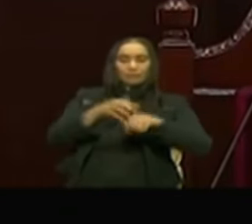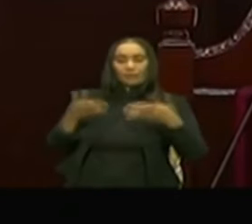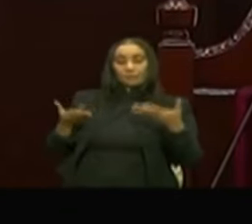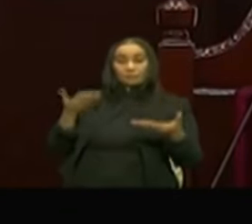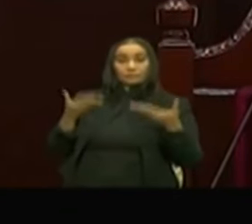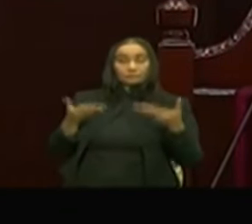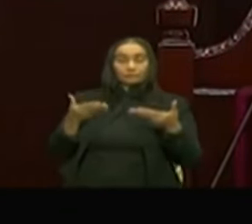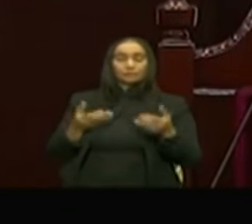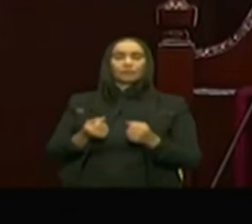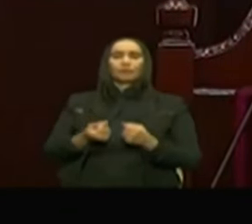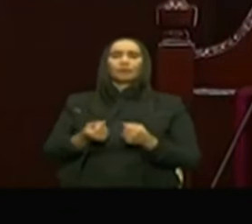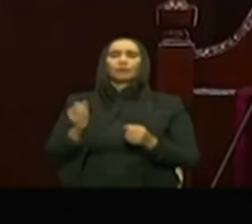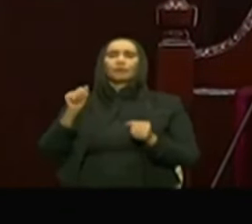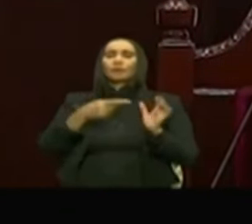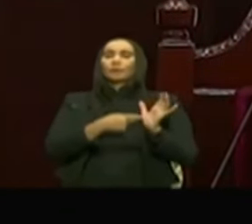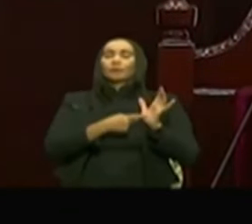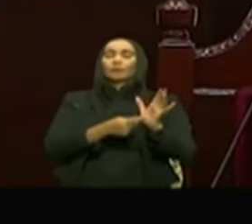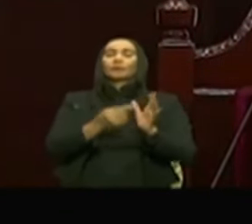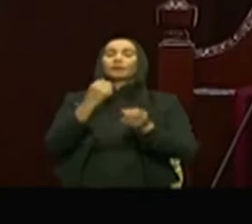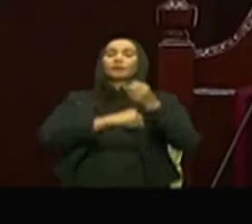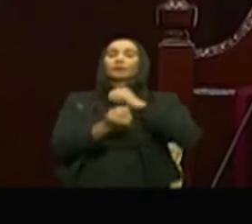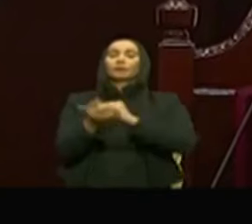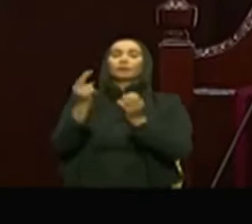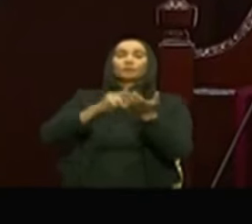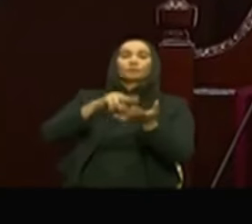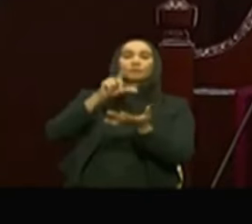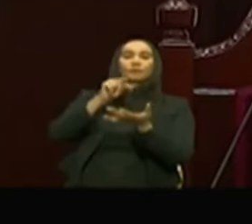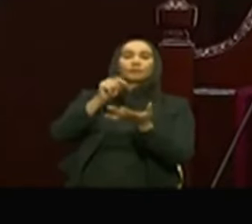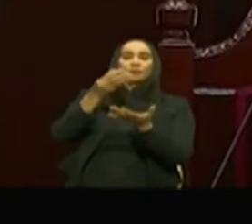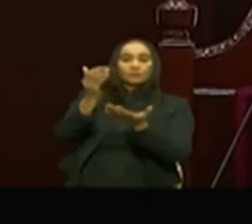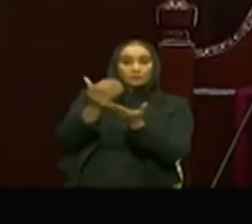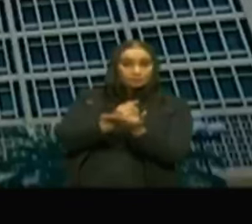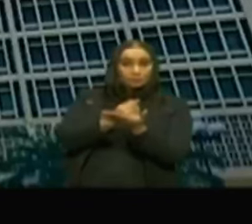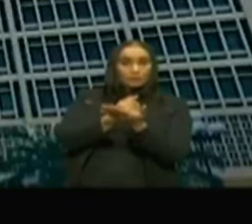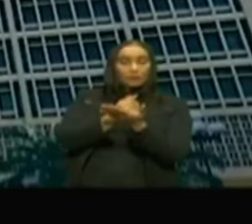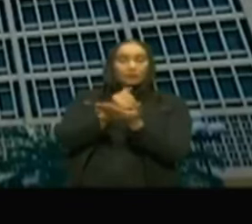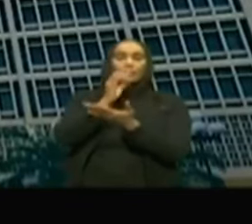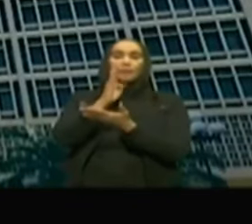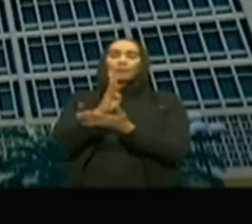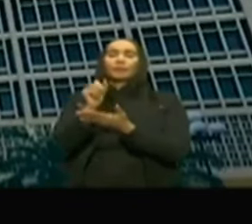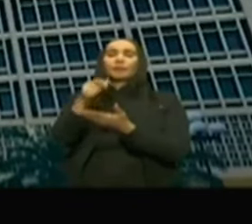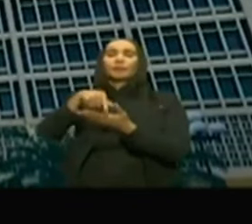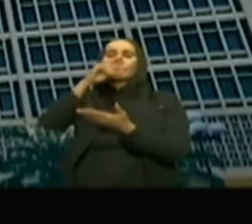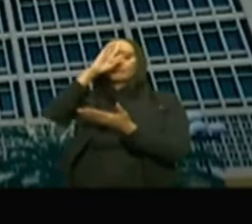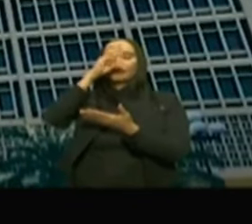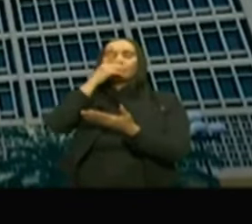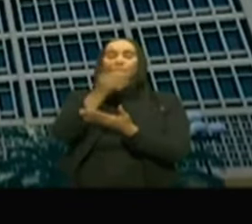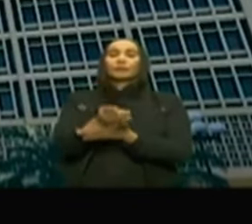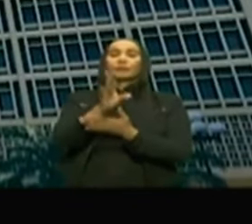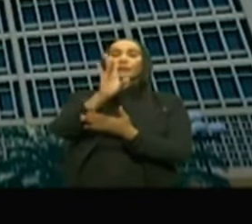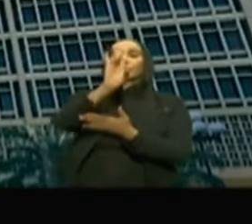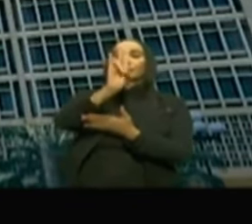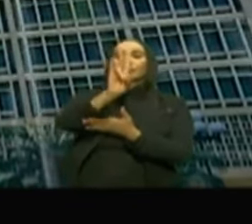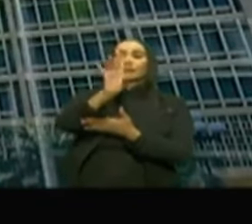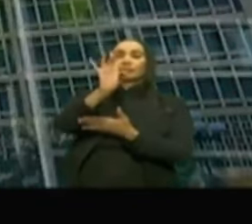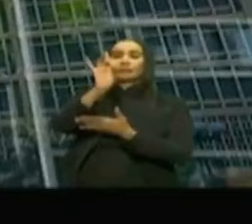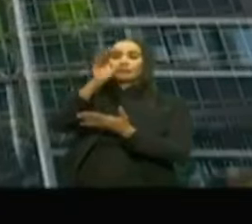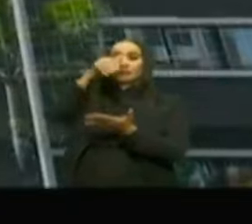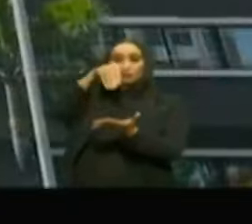comparativos, podemos destacar que en el 2020 el Producto Interno Bruto de la República Dominicana era de 78.923